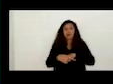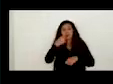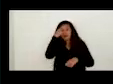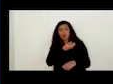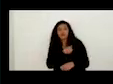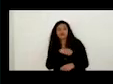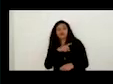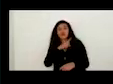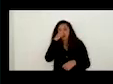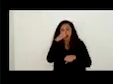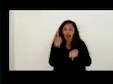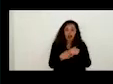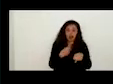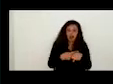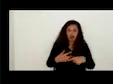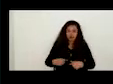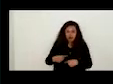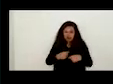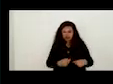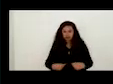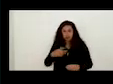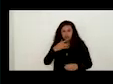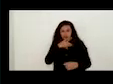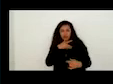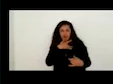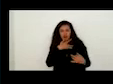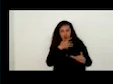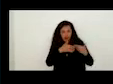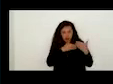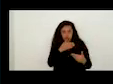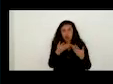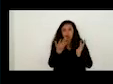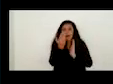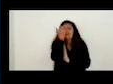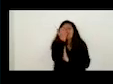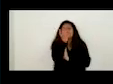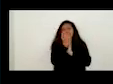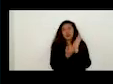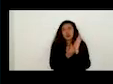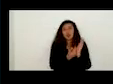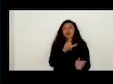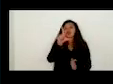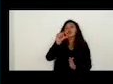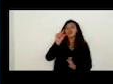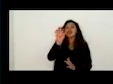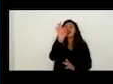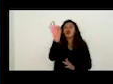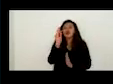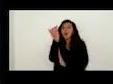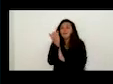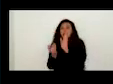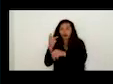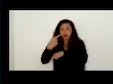enfermedades metabólicas y cardiometabólicas disminuiría hasta en un 70%. ¿Por qué? Porque